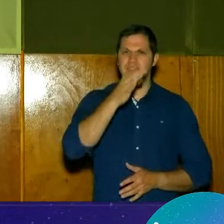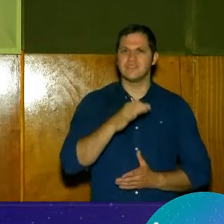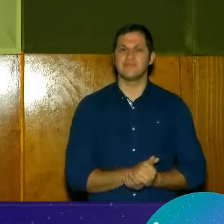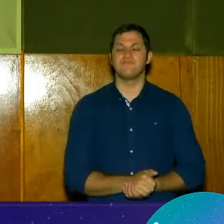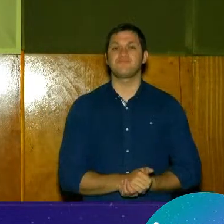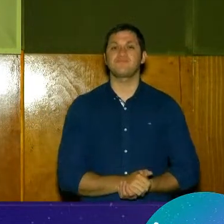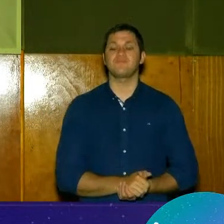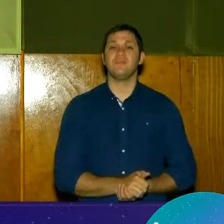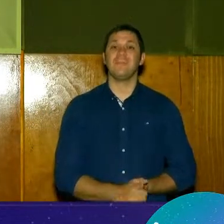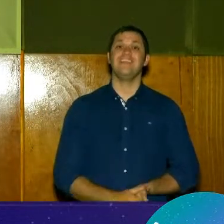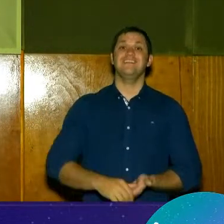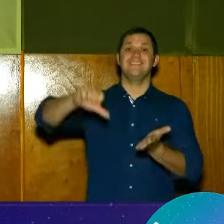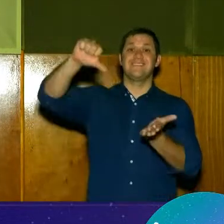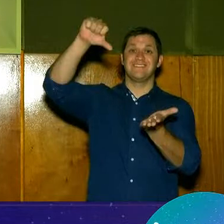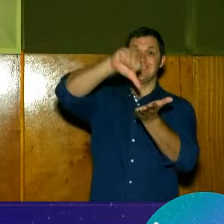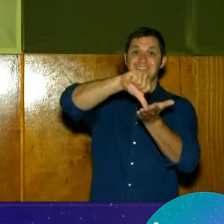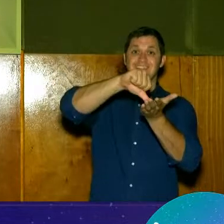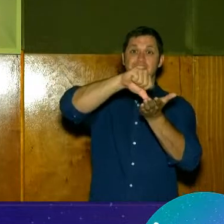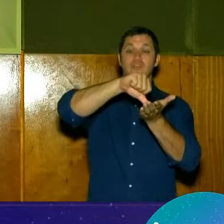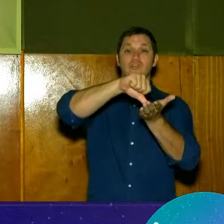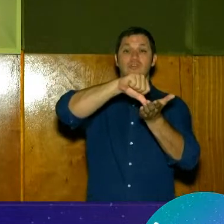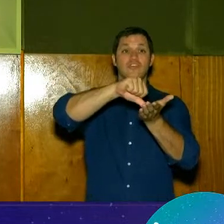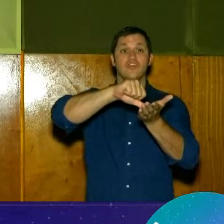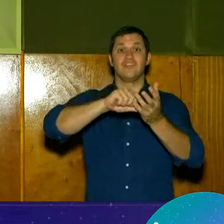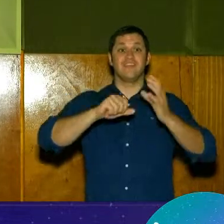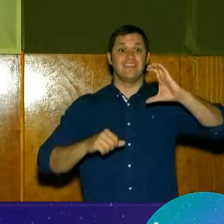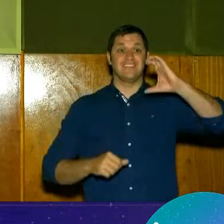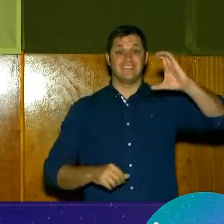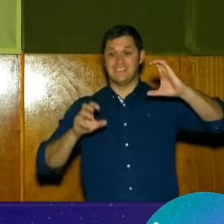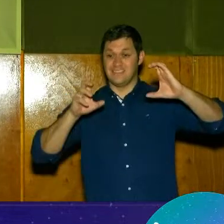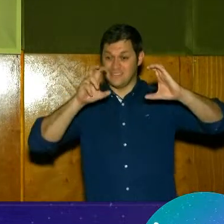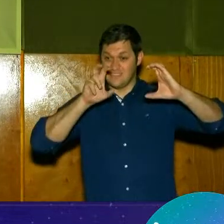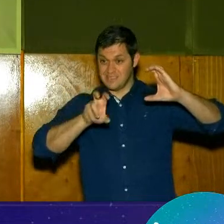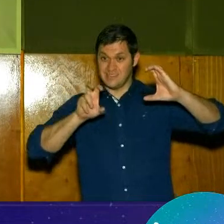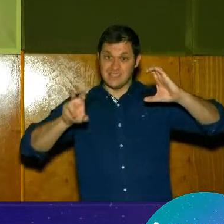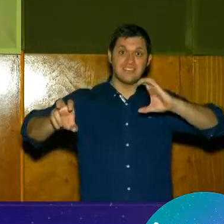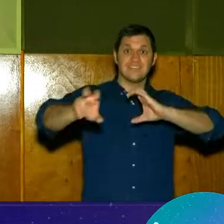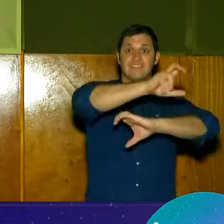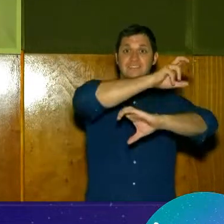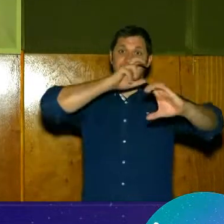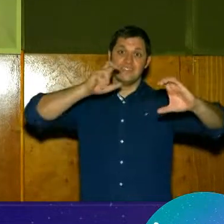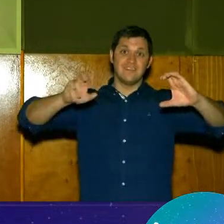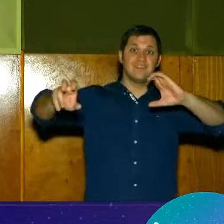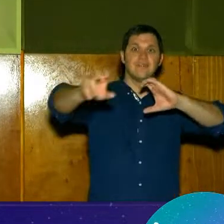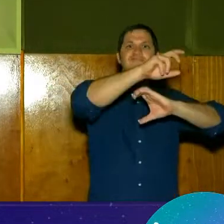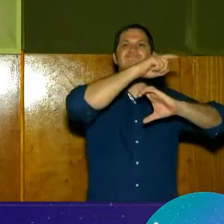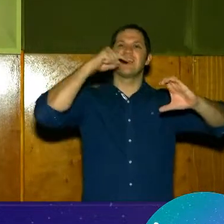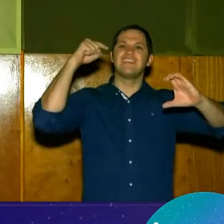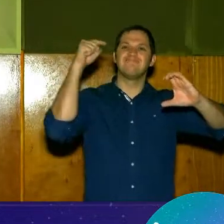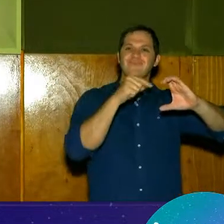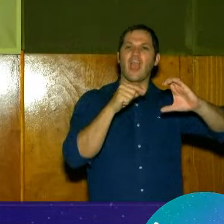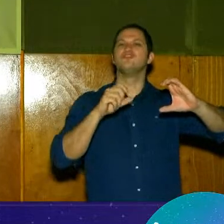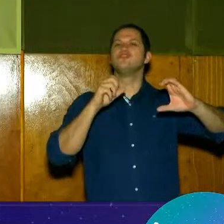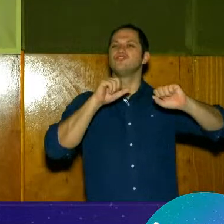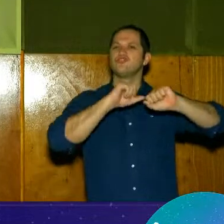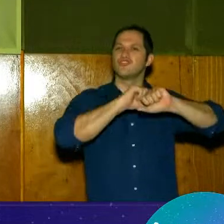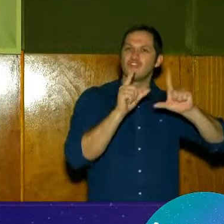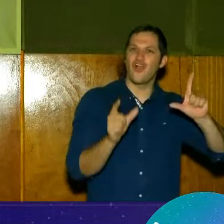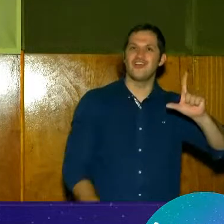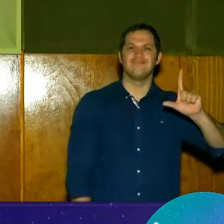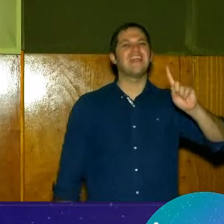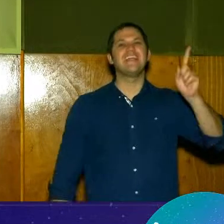el mundo después de su muerte sí pero de su teoría de su idea de que el centro del sistema